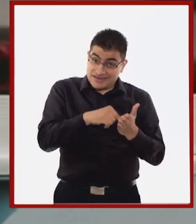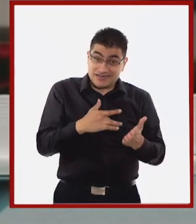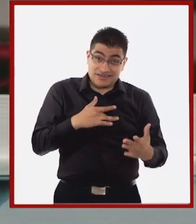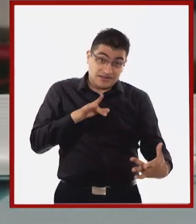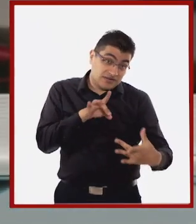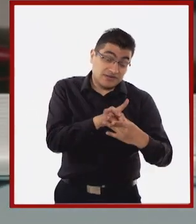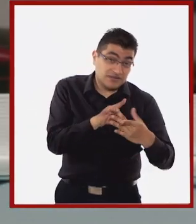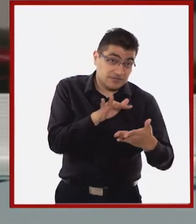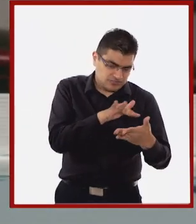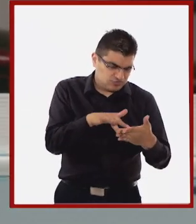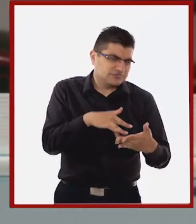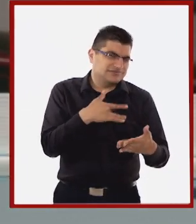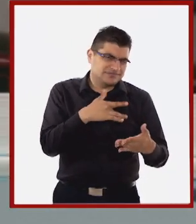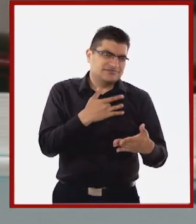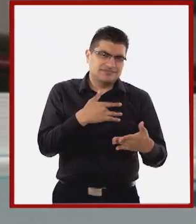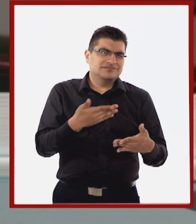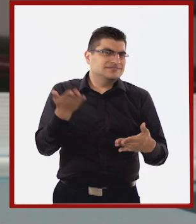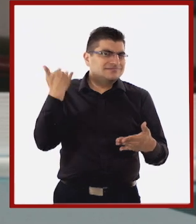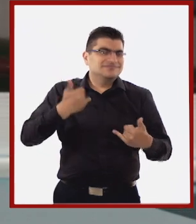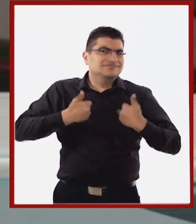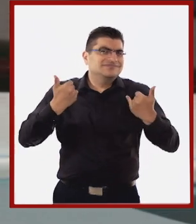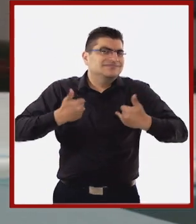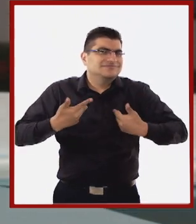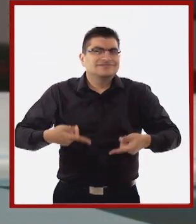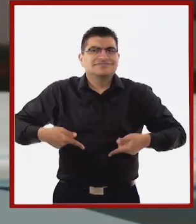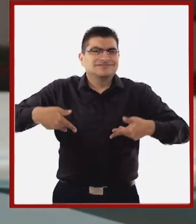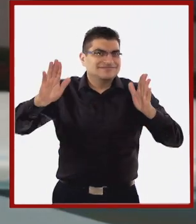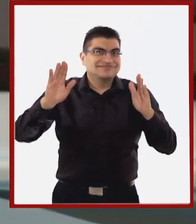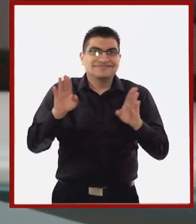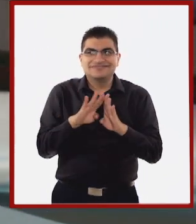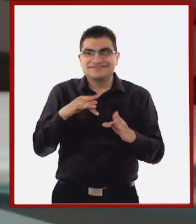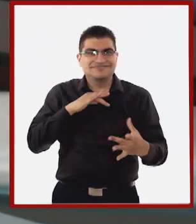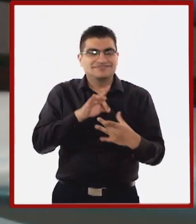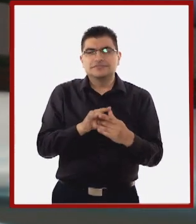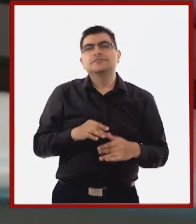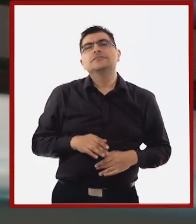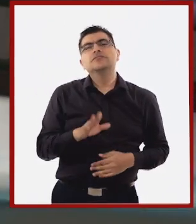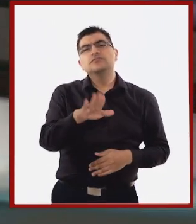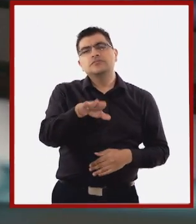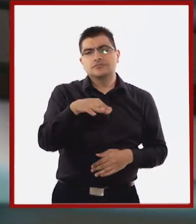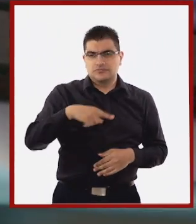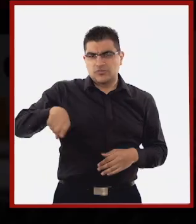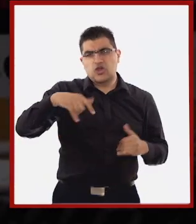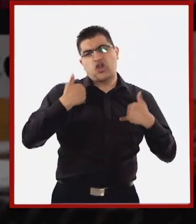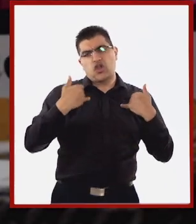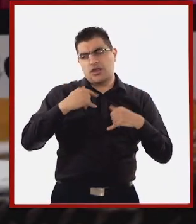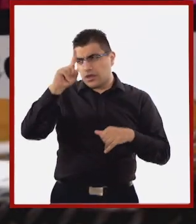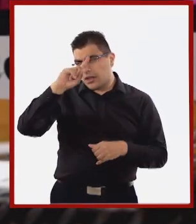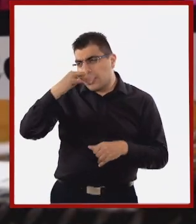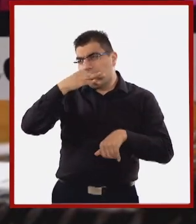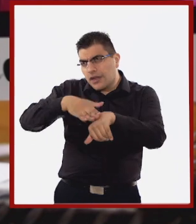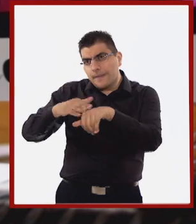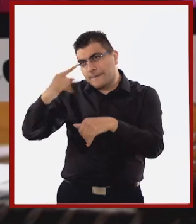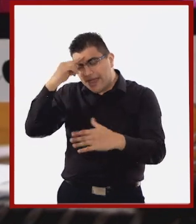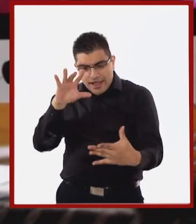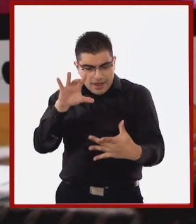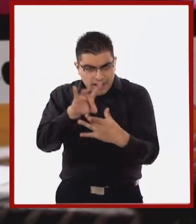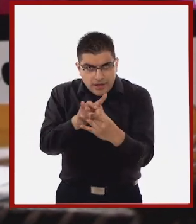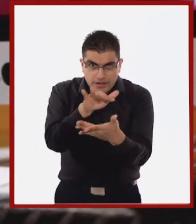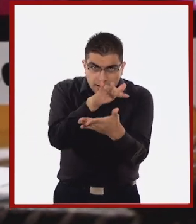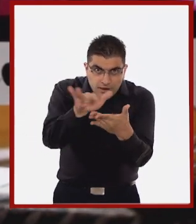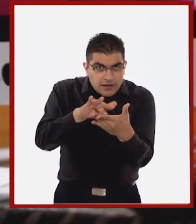que leen con frecuencia no pueden dejar de hacerlo. ¿Qué consejo pueden encontrar los jóvenes para acercarse al tema de la lectura y